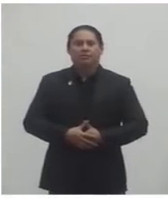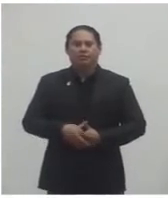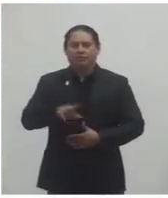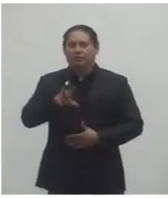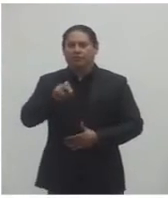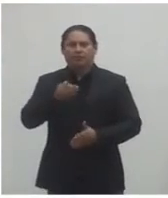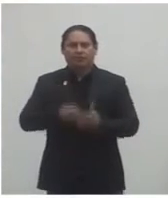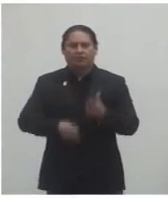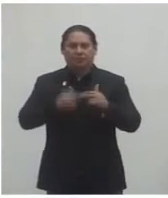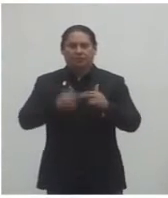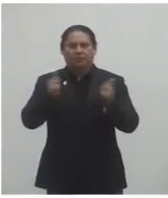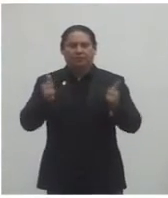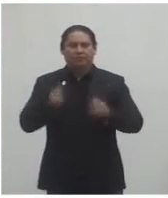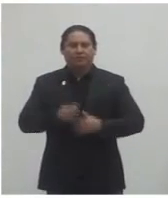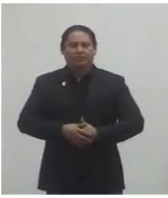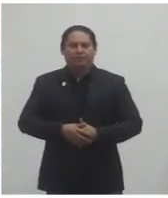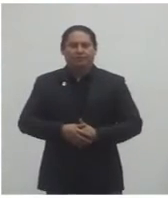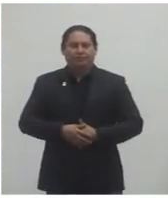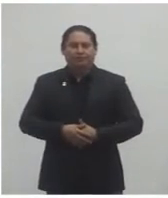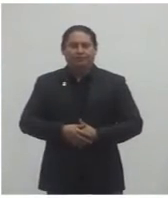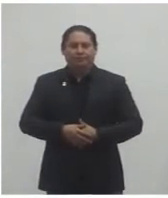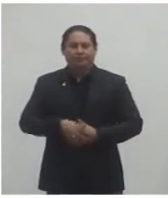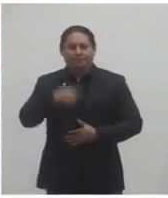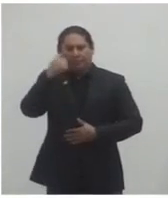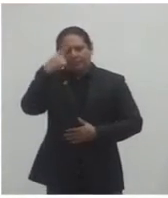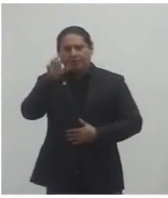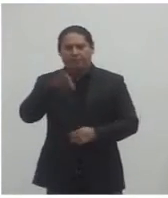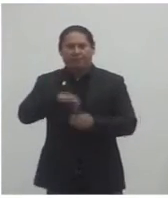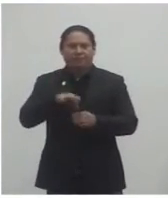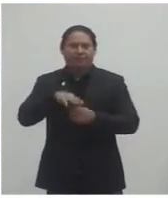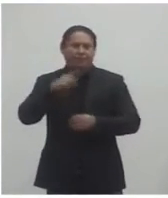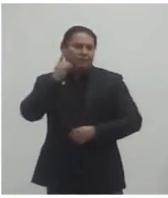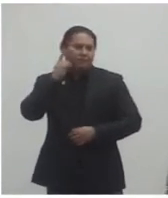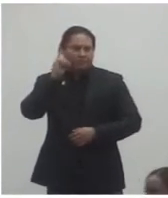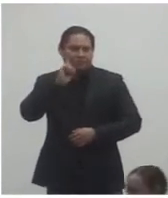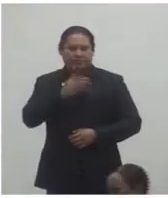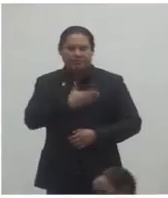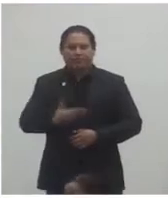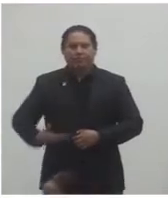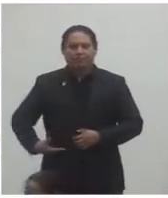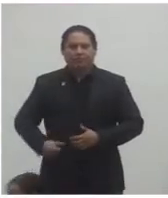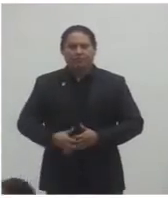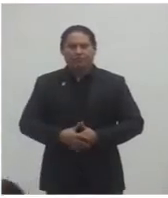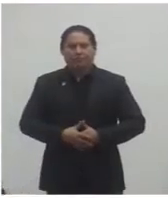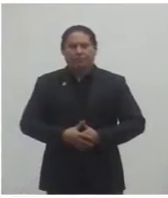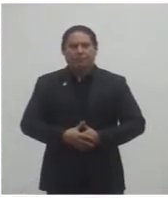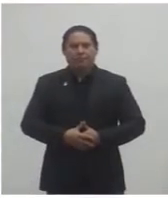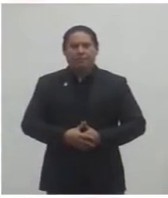No falta ningún legislador por emitir su voto, diputada presidenta.